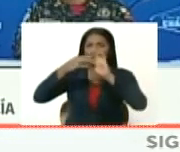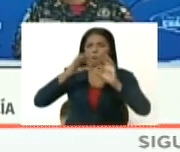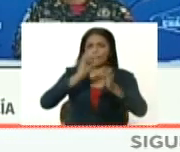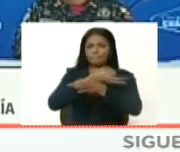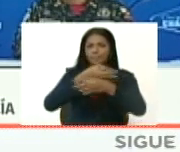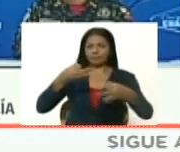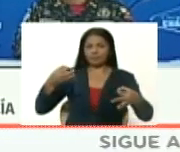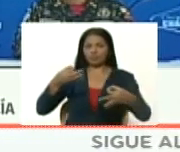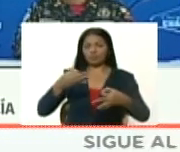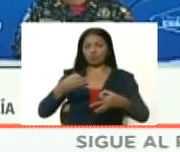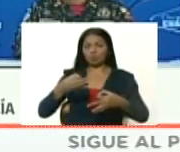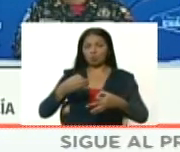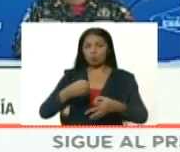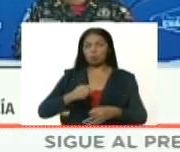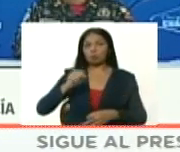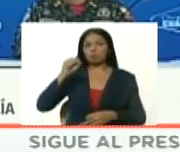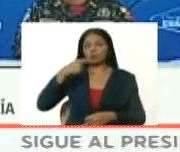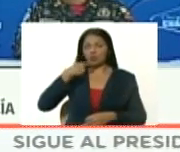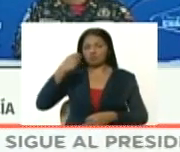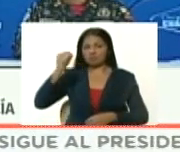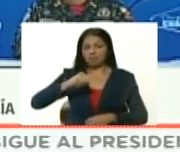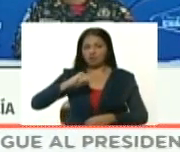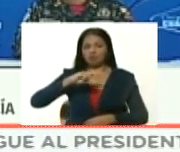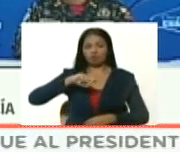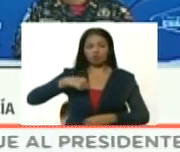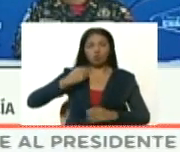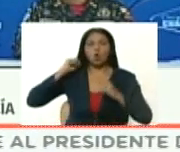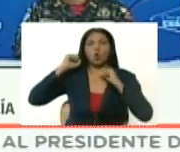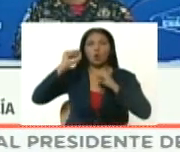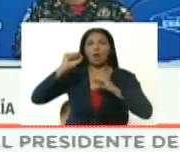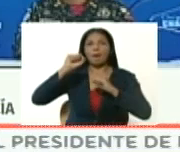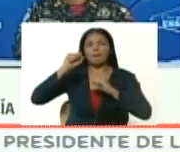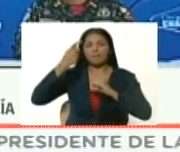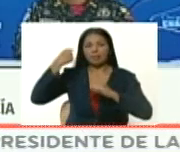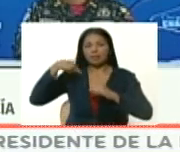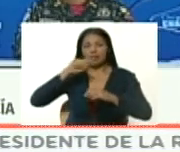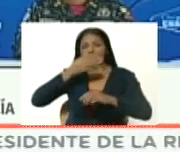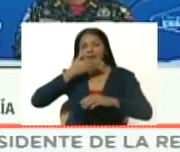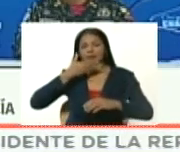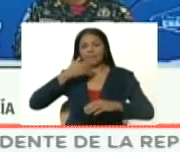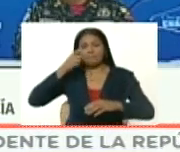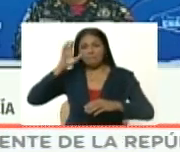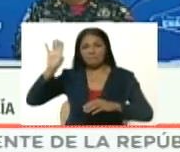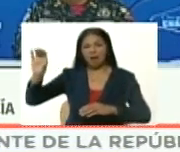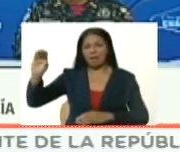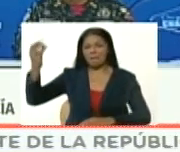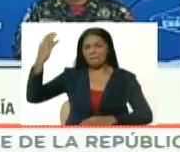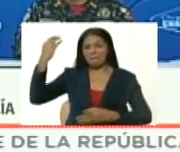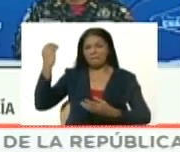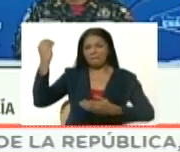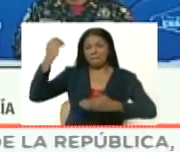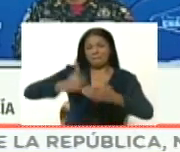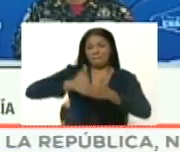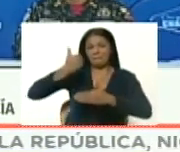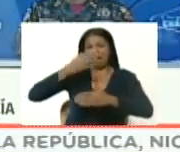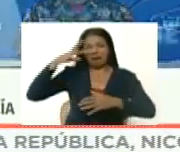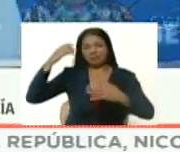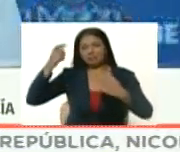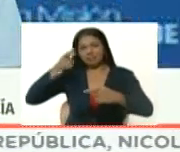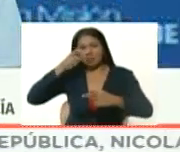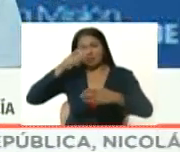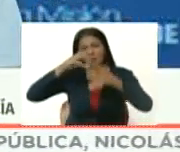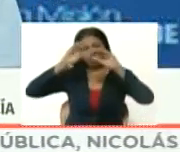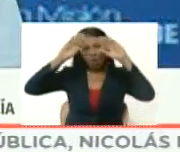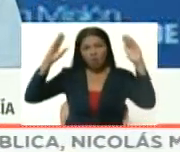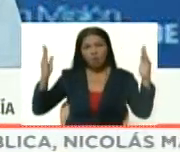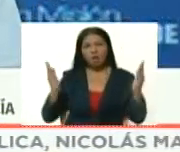perfecta, así lo digo, lo vamos a lograr, vamos a tener el país más seguro y estable de toda América Latina